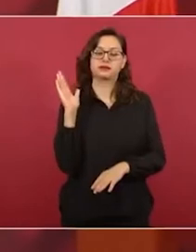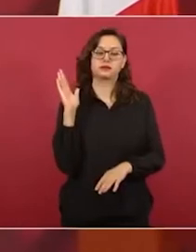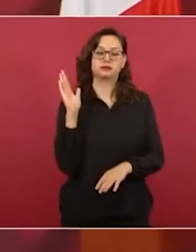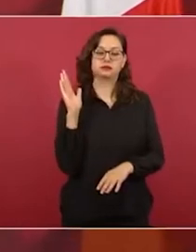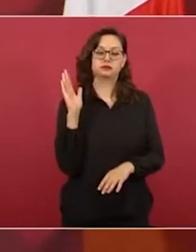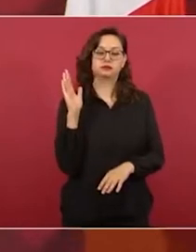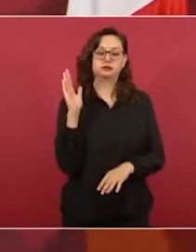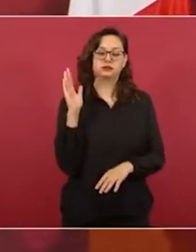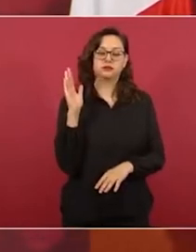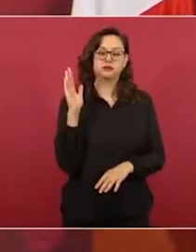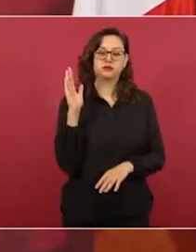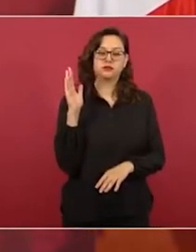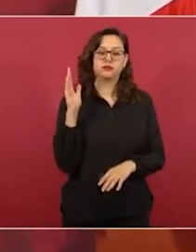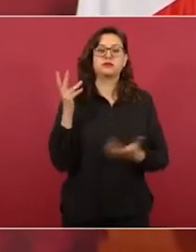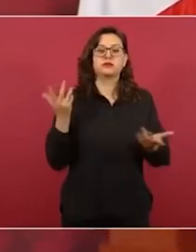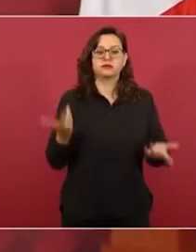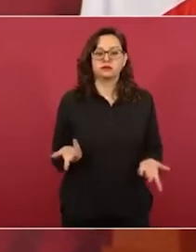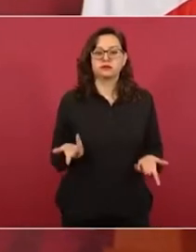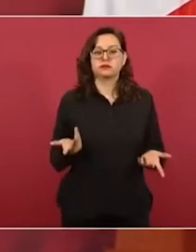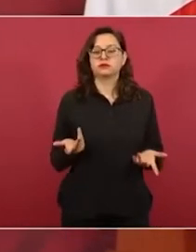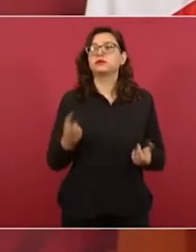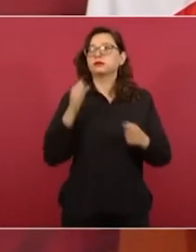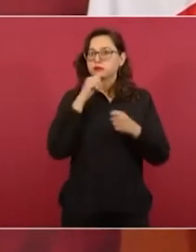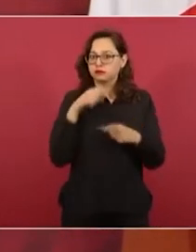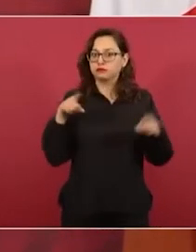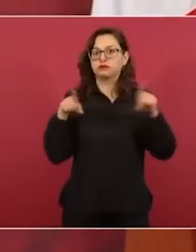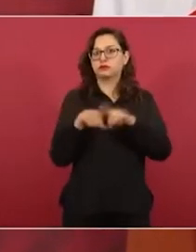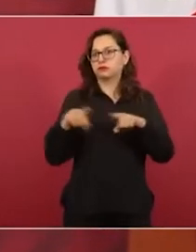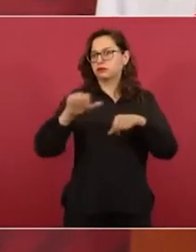que puedan importarse alimentos